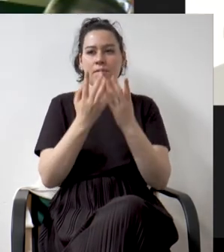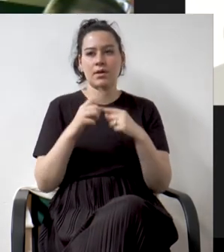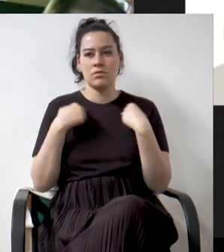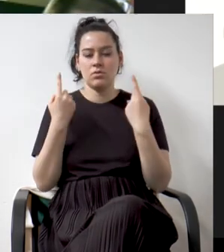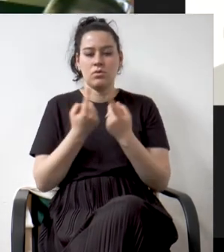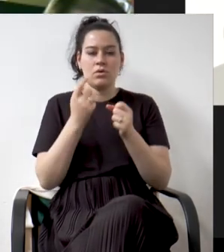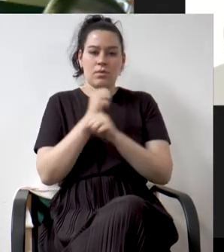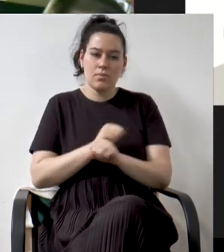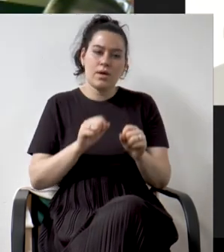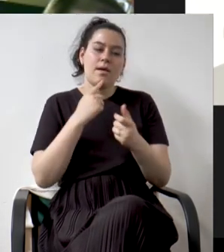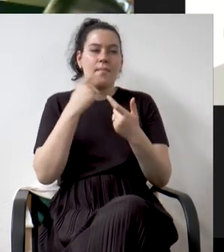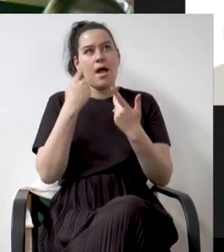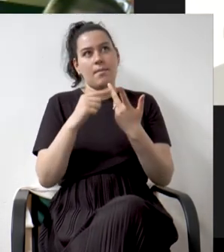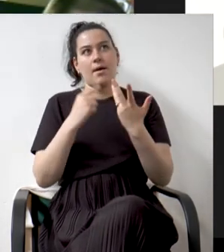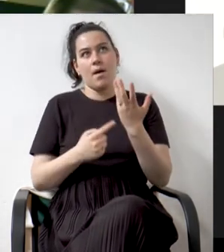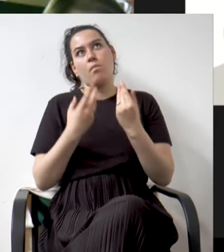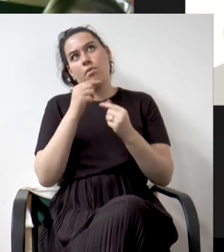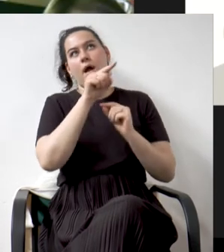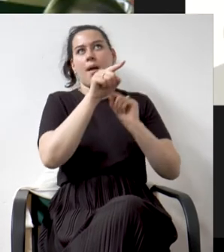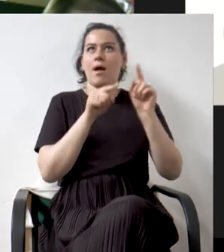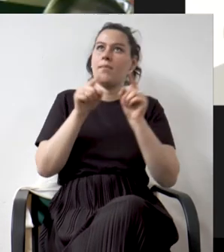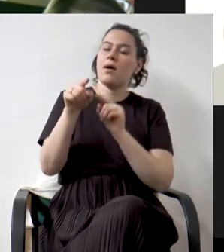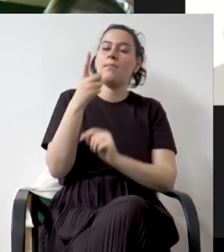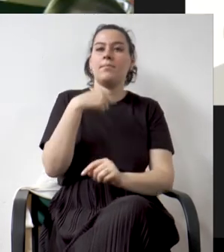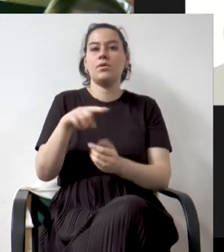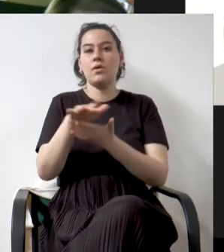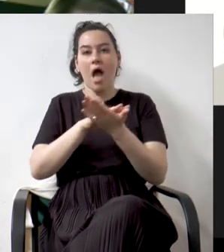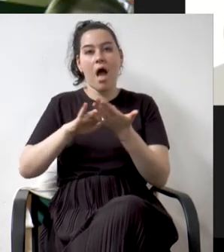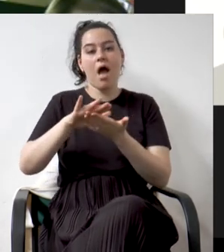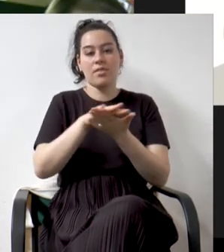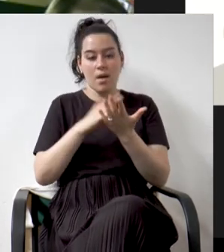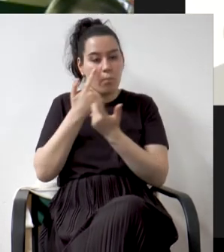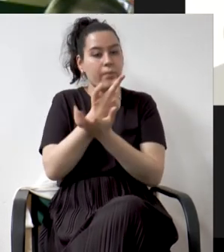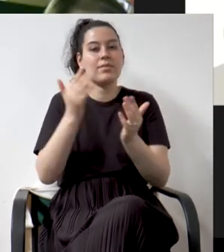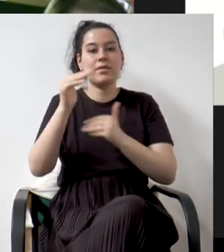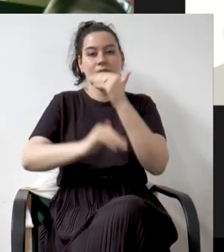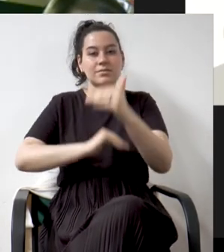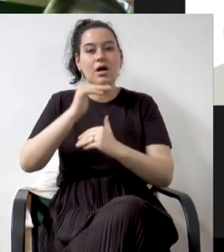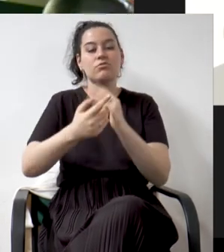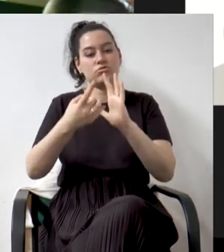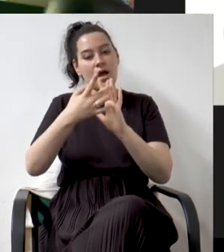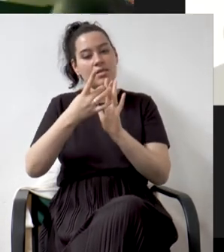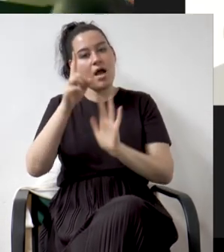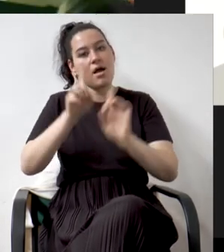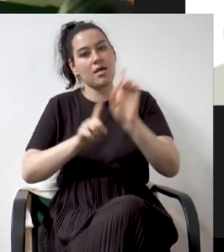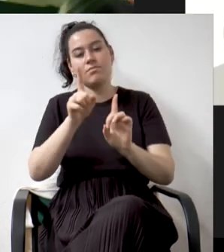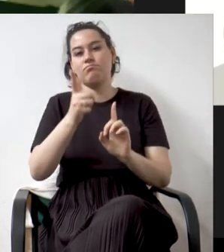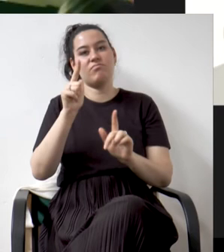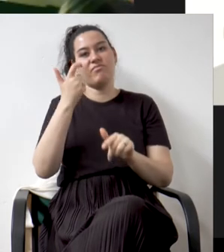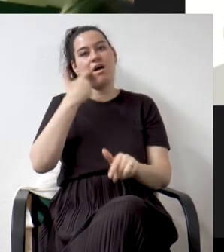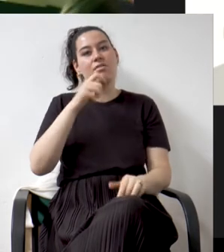ponerle mucho color, mucho contenido de acá y mucho contenido de allá, pero si no generamos desarrollo académico de calidad, no vamos a lograr